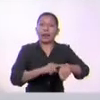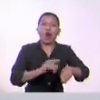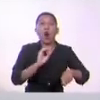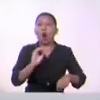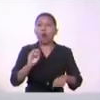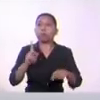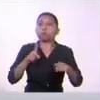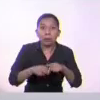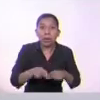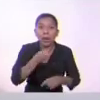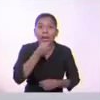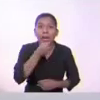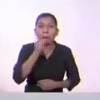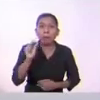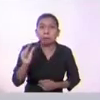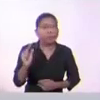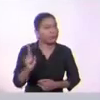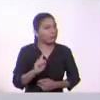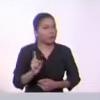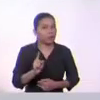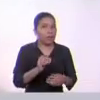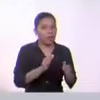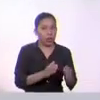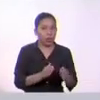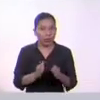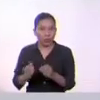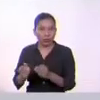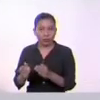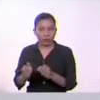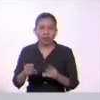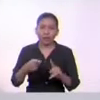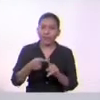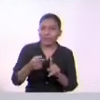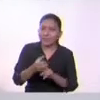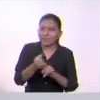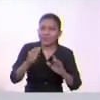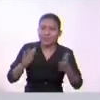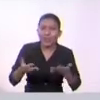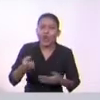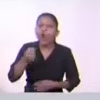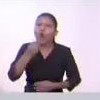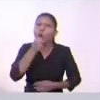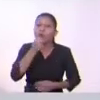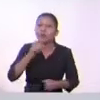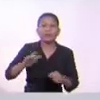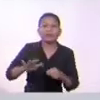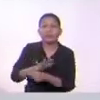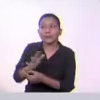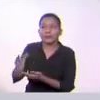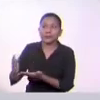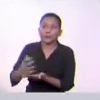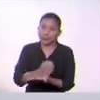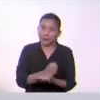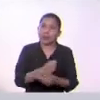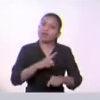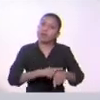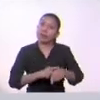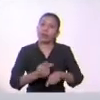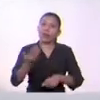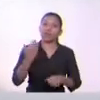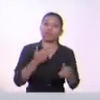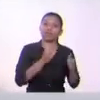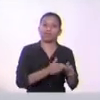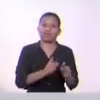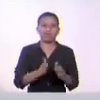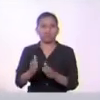ya lo estudiamos, el objetivo principal de las entrevistas es obtener información, ya sea